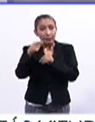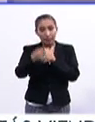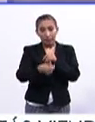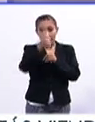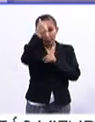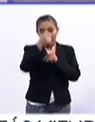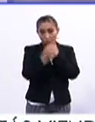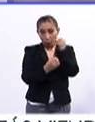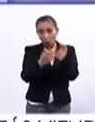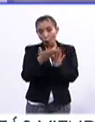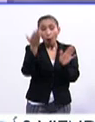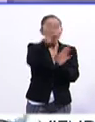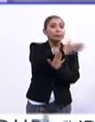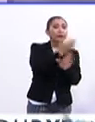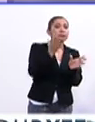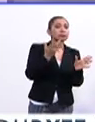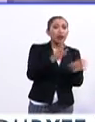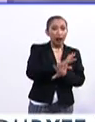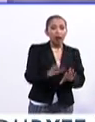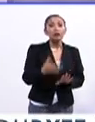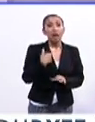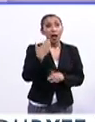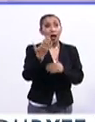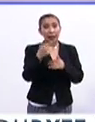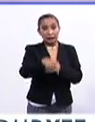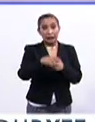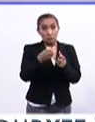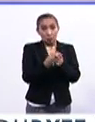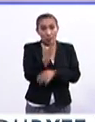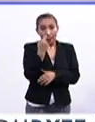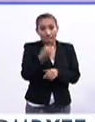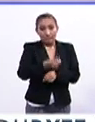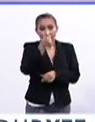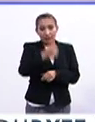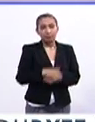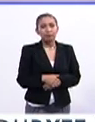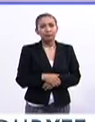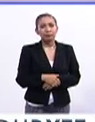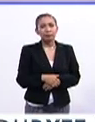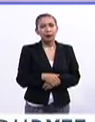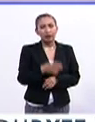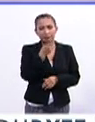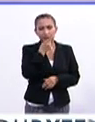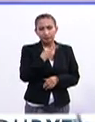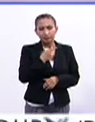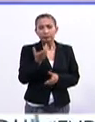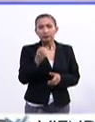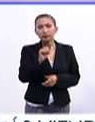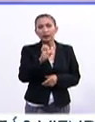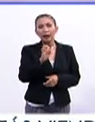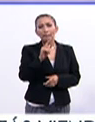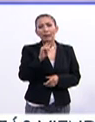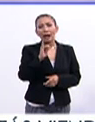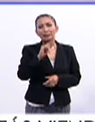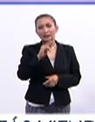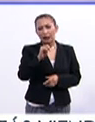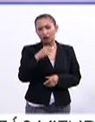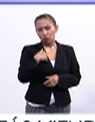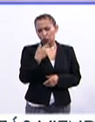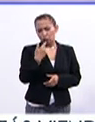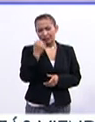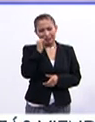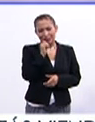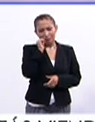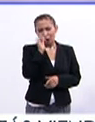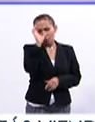son las primeras presentaciones o cuánto lleva ya vamos a estrenar ahorita están las cosas yo siempre tengo una